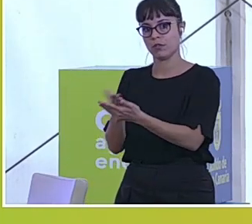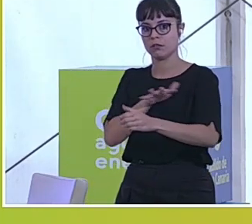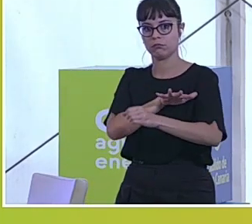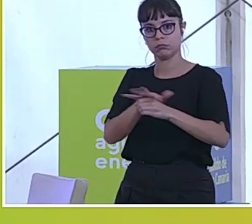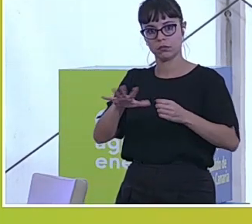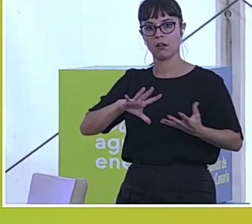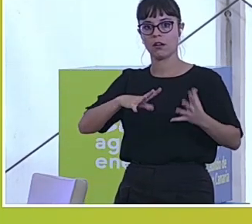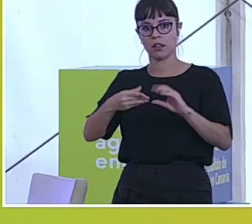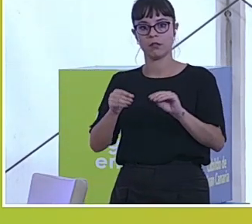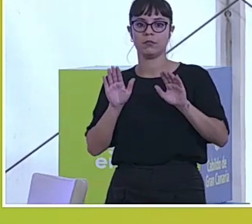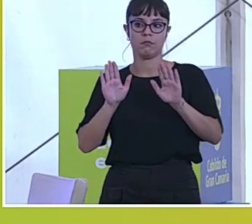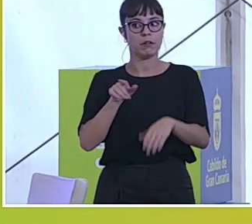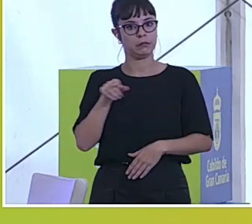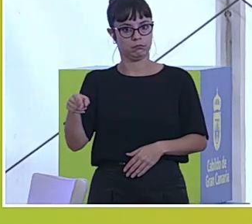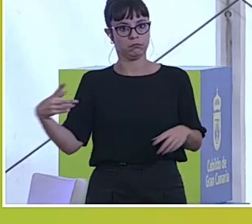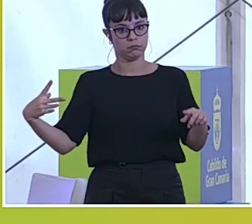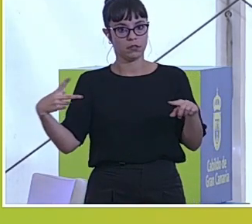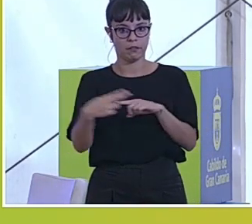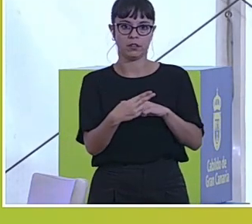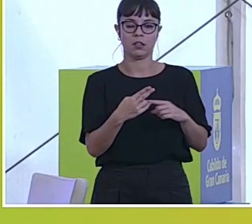esa generación térmica, ¿vale?